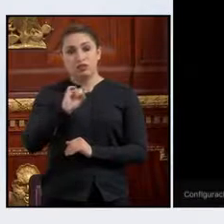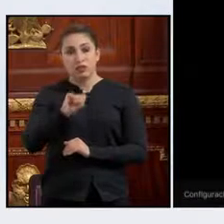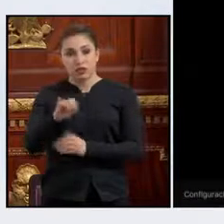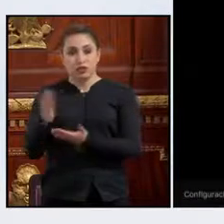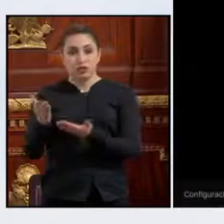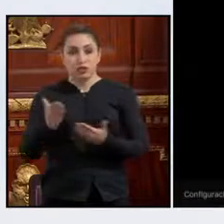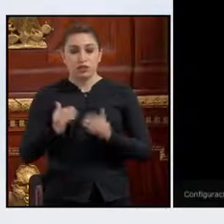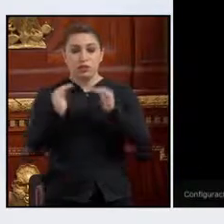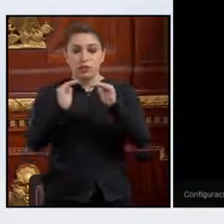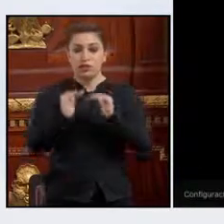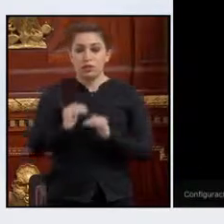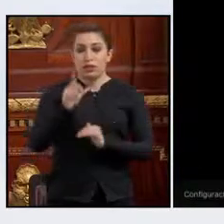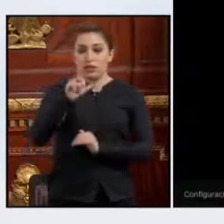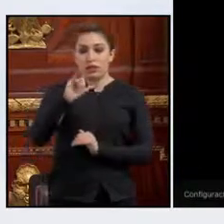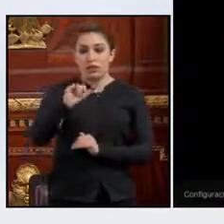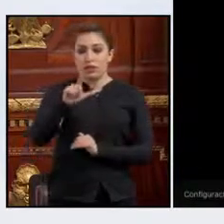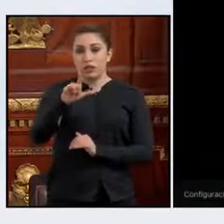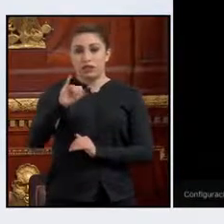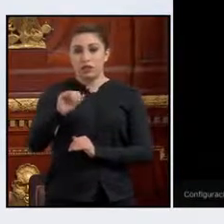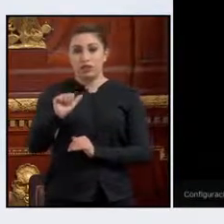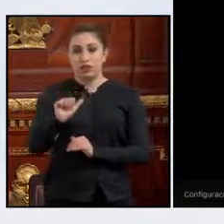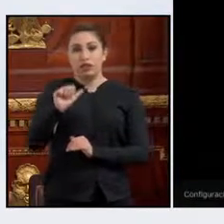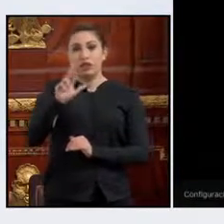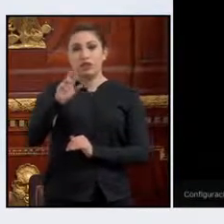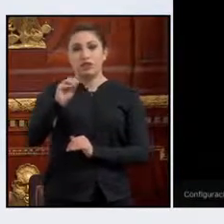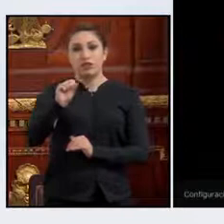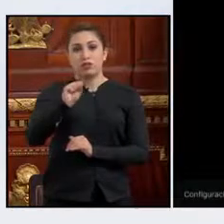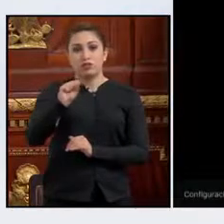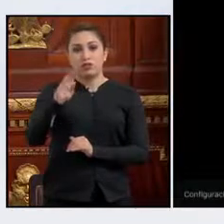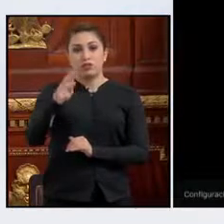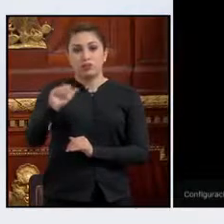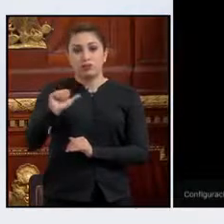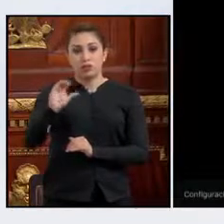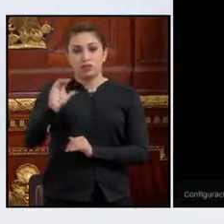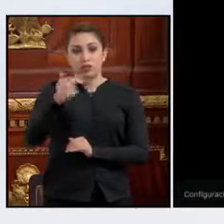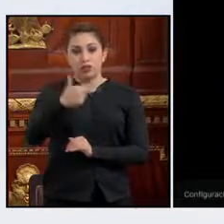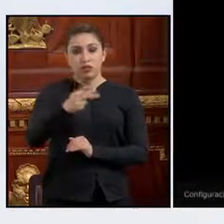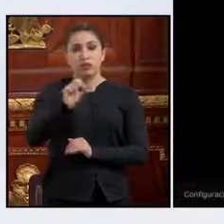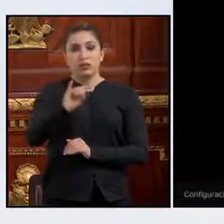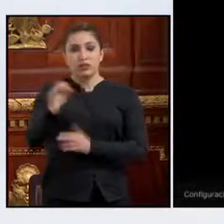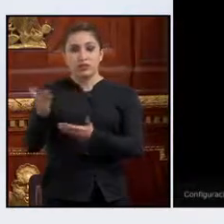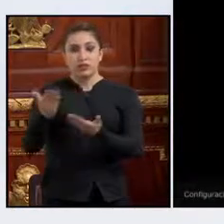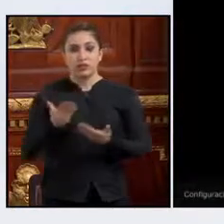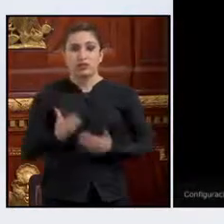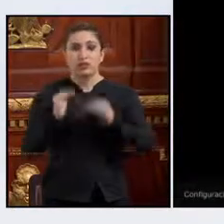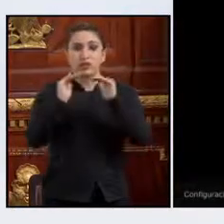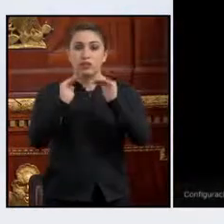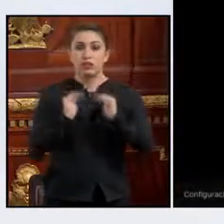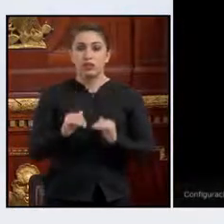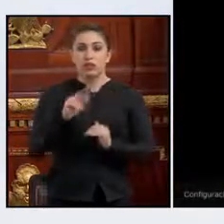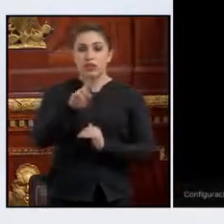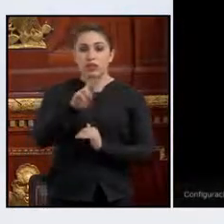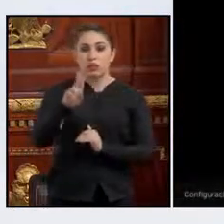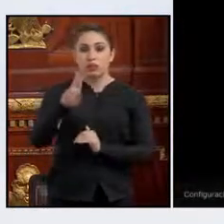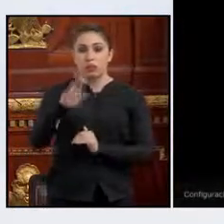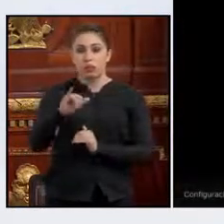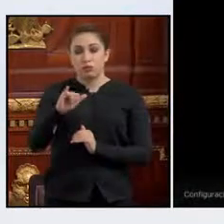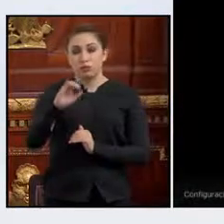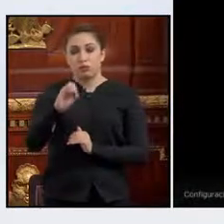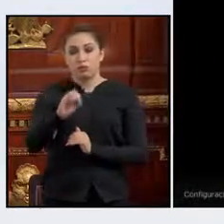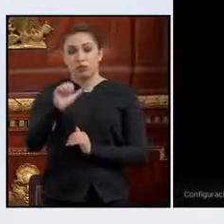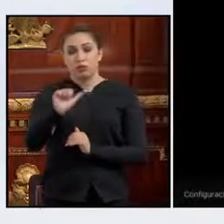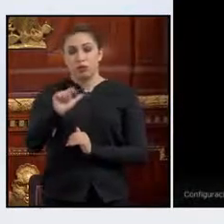Lilia Eugenia. Lilia Rosbach, presente. Rubén Barán Eleazar.